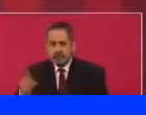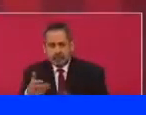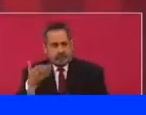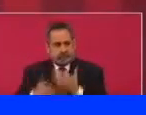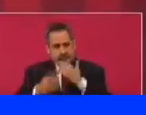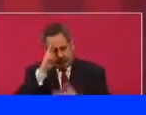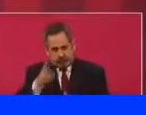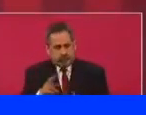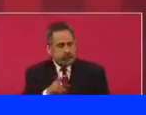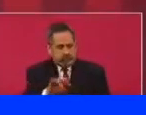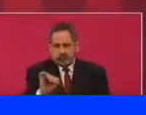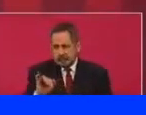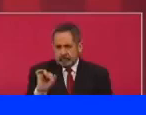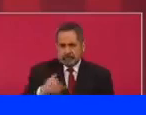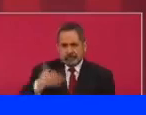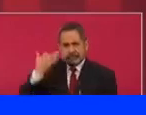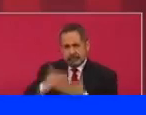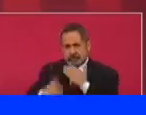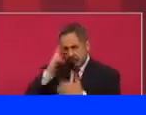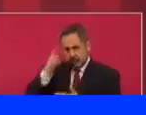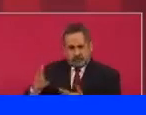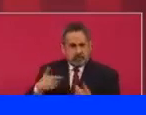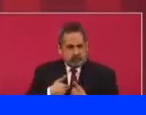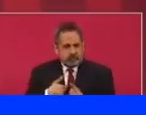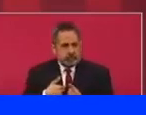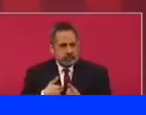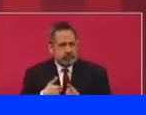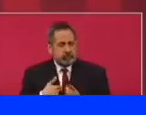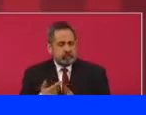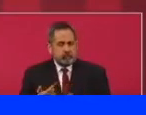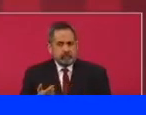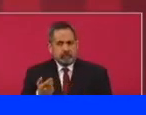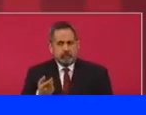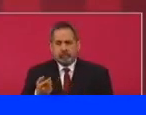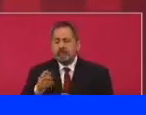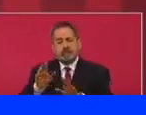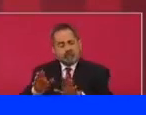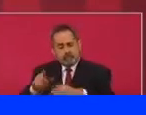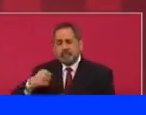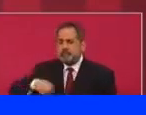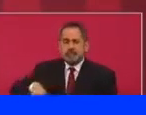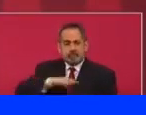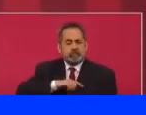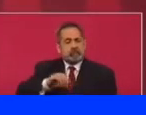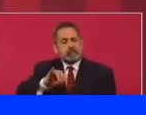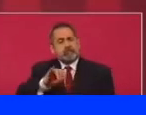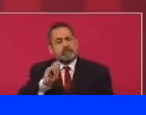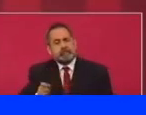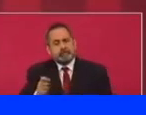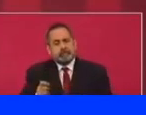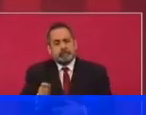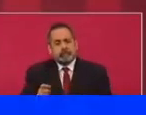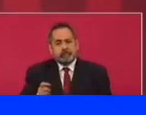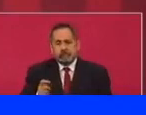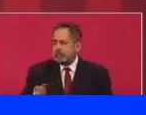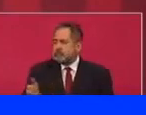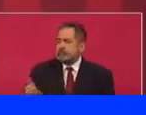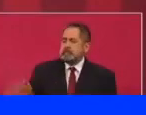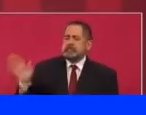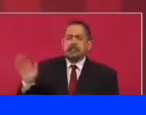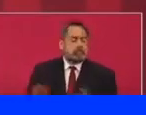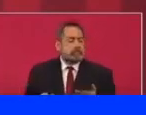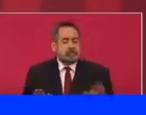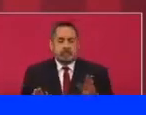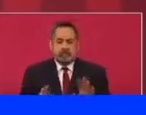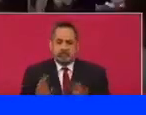tenía idea no tenía idea tampoco tenía idea de que ya se había hablado por parte de un funcionario de la cancillería la